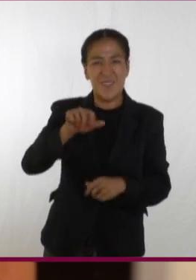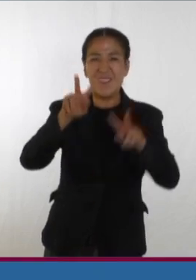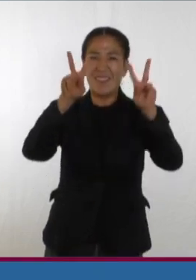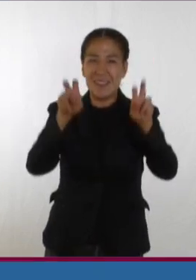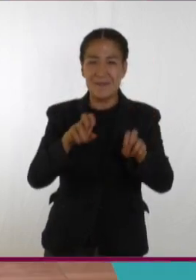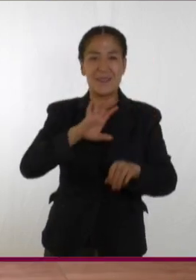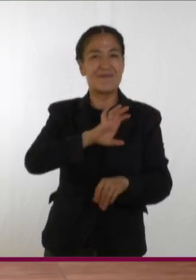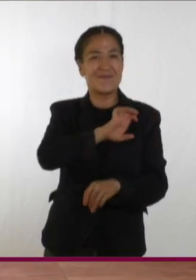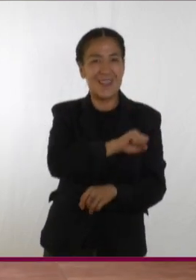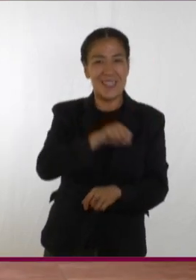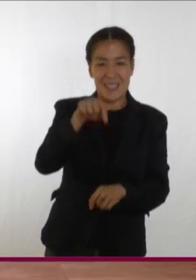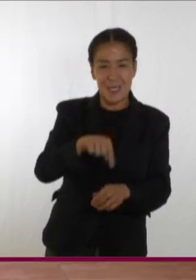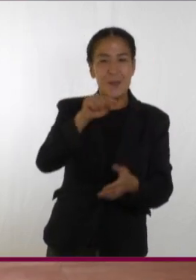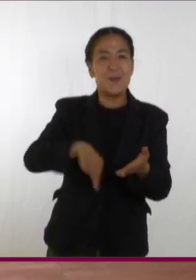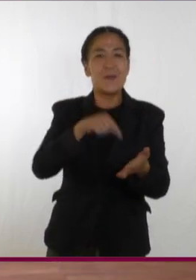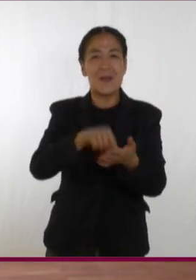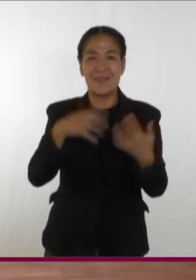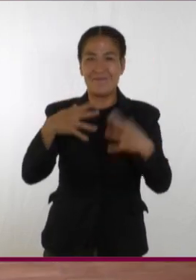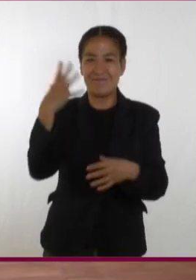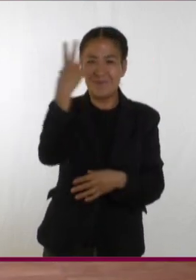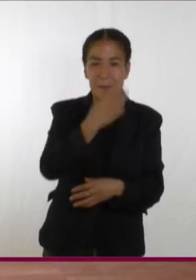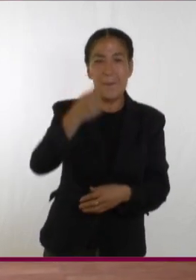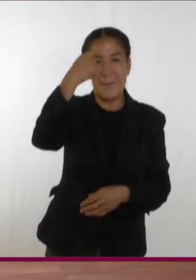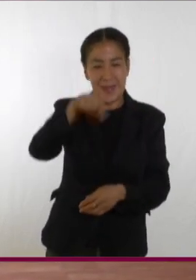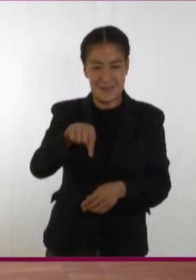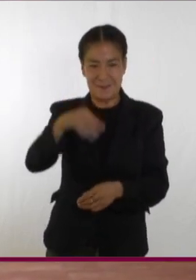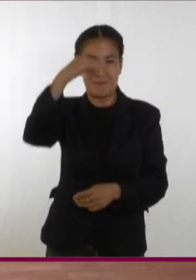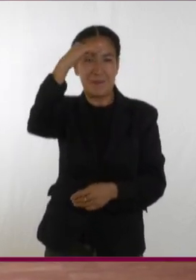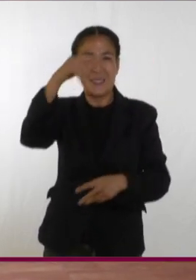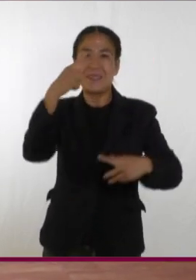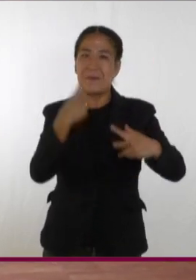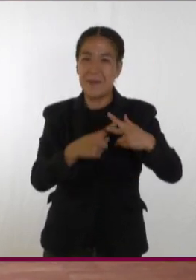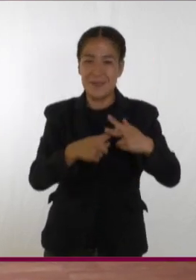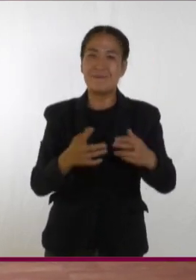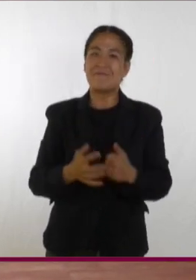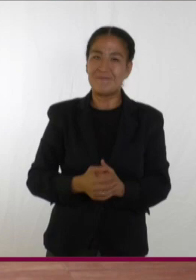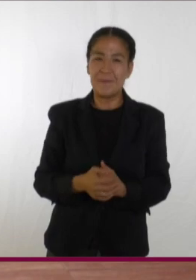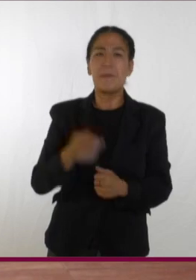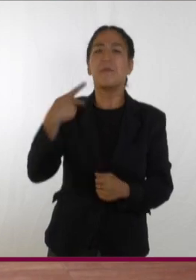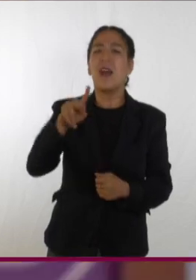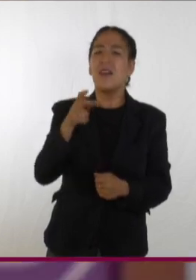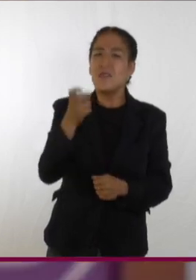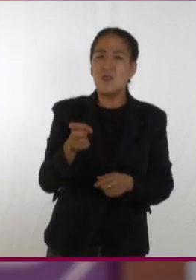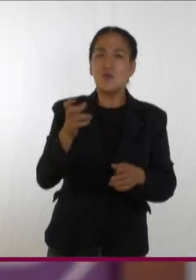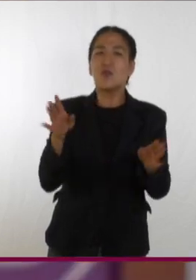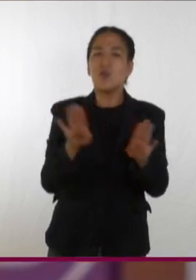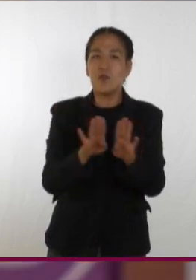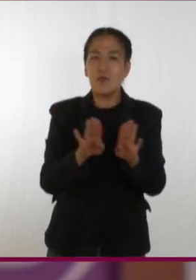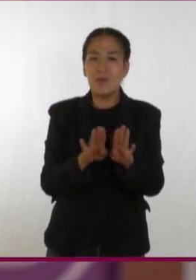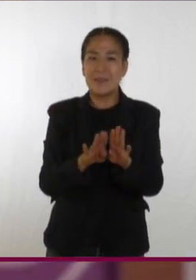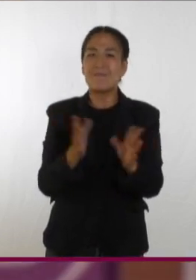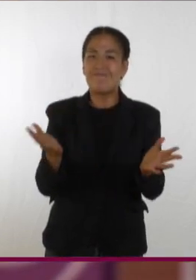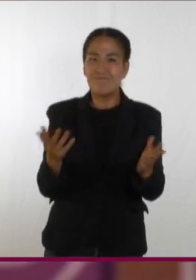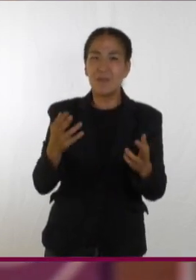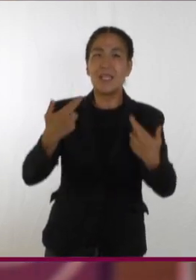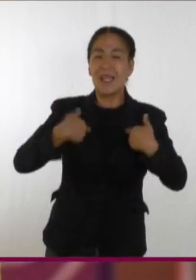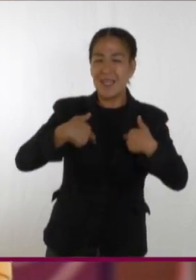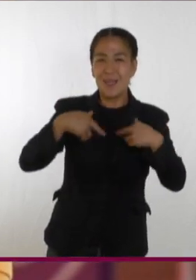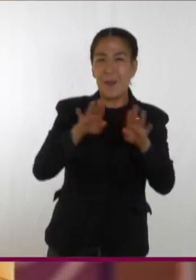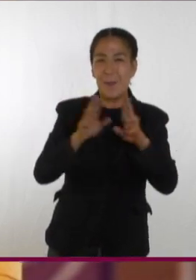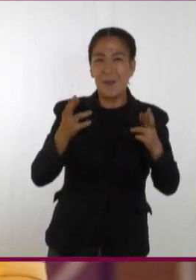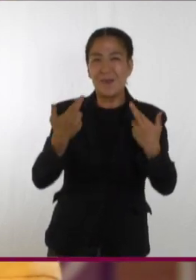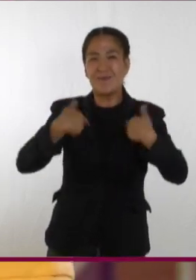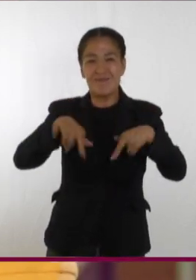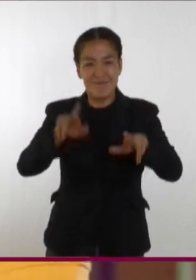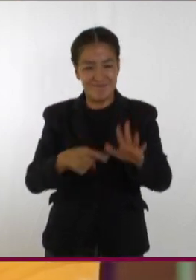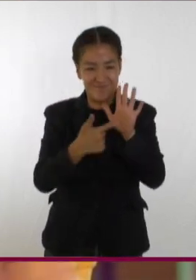TV. ¿Qué temas tan fascinantes vemos en este espacio maravilloso dedicado al pensamiento matemático, no? Sin duda ha